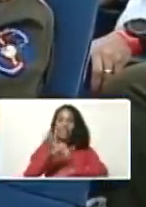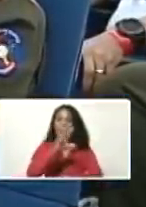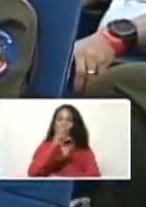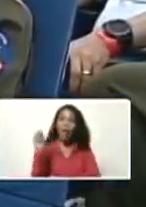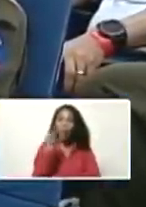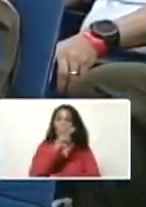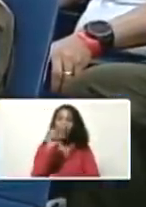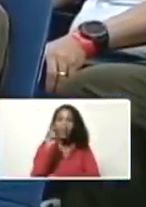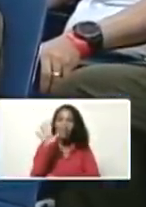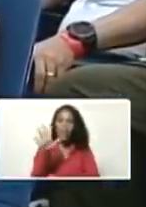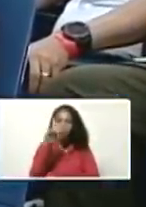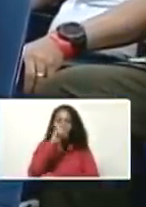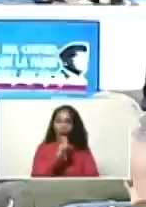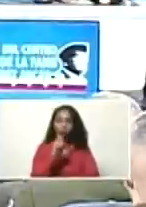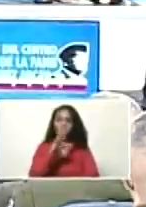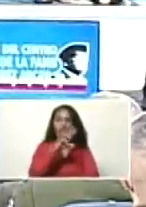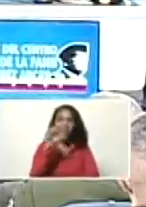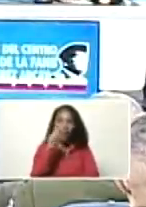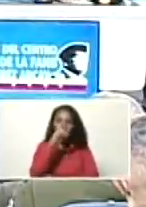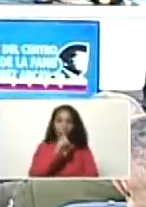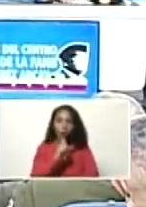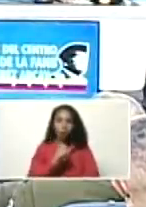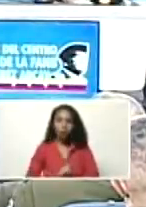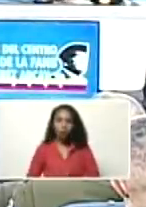20, 25 años, 30 años,